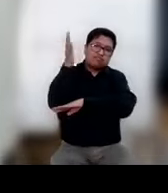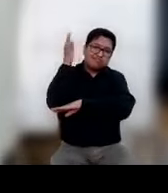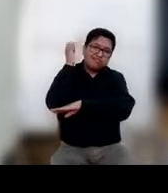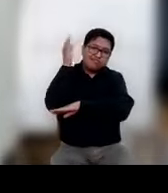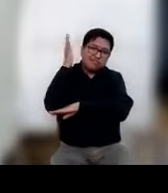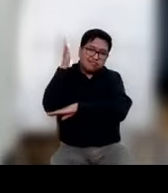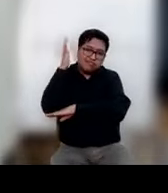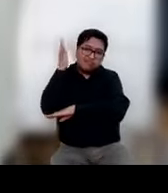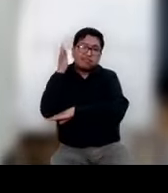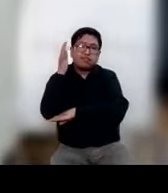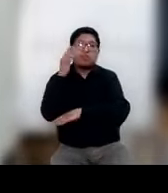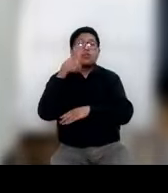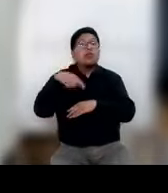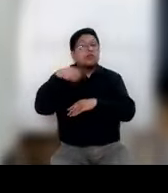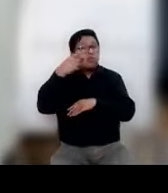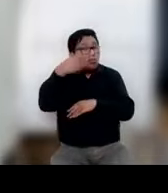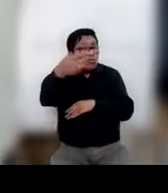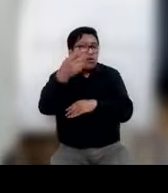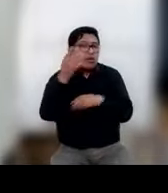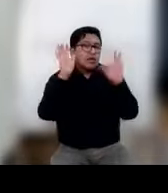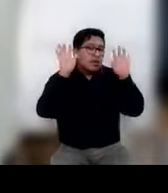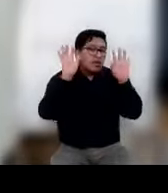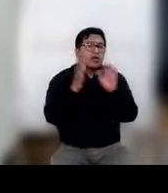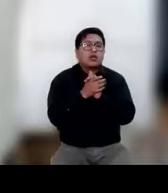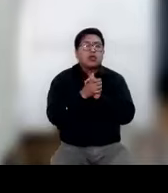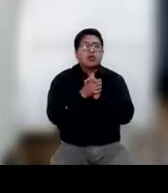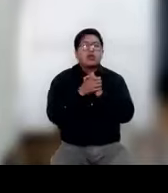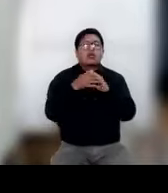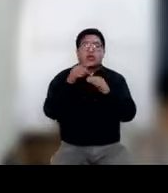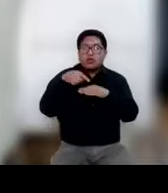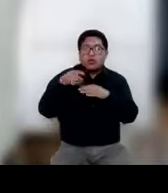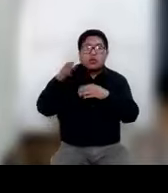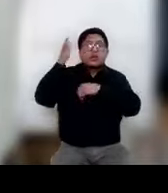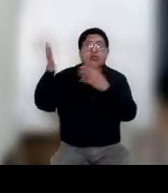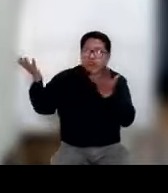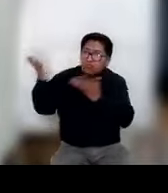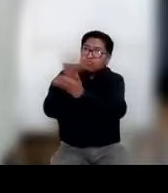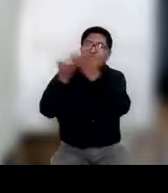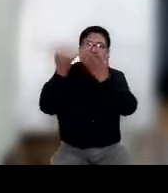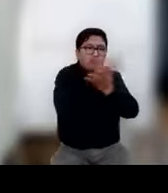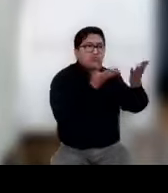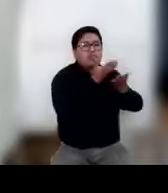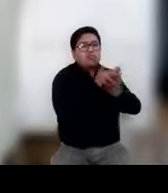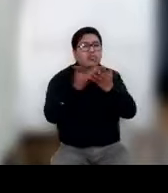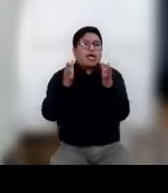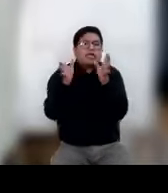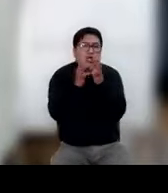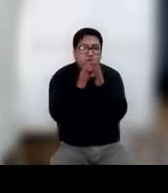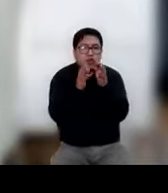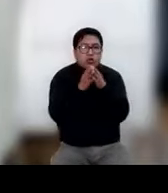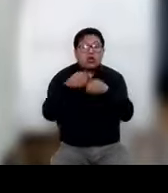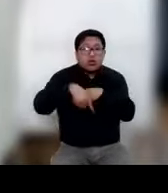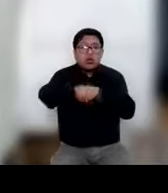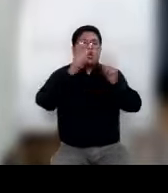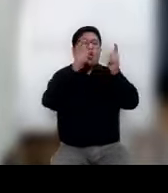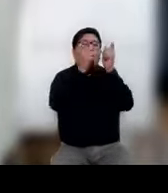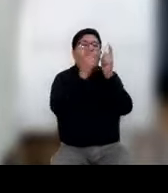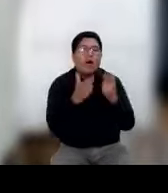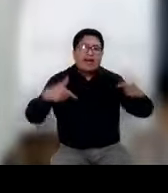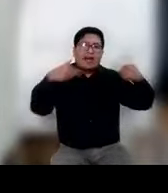nos van a permitir a través de esta comunicación reunirnos con los nats para poder organizar este congreso y